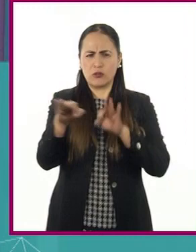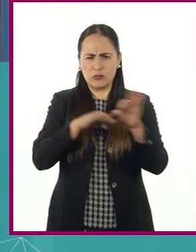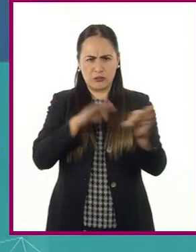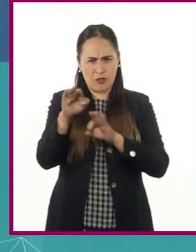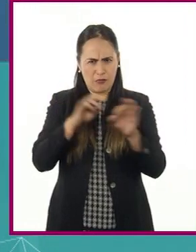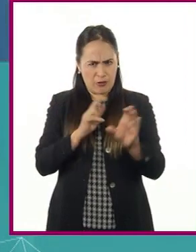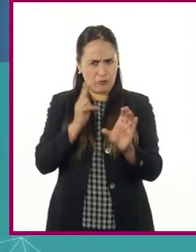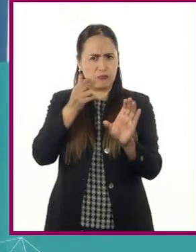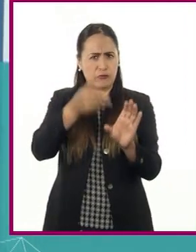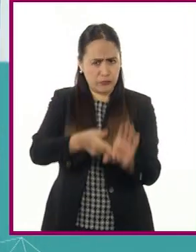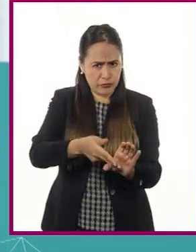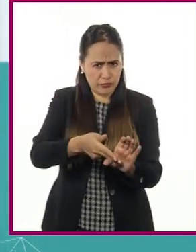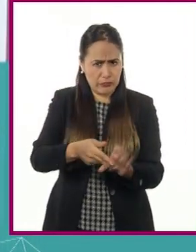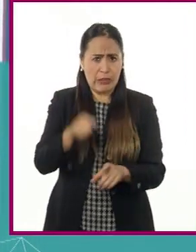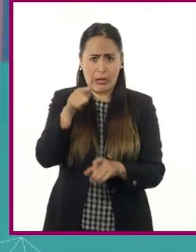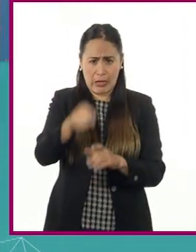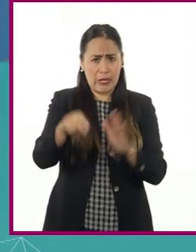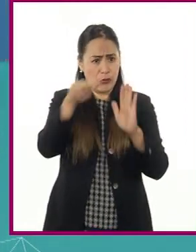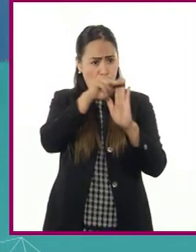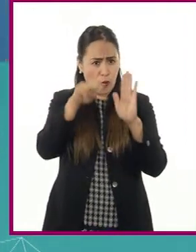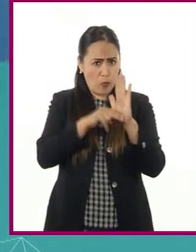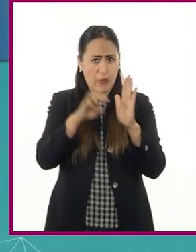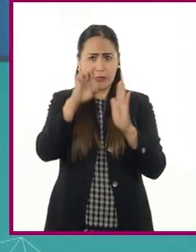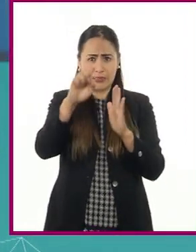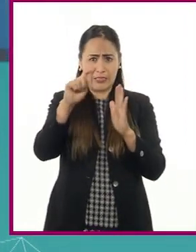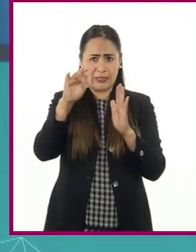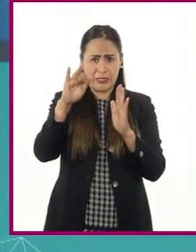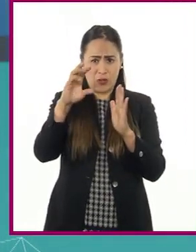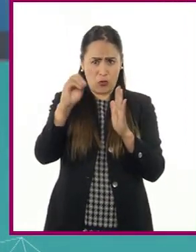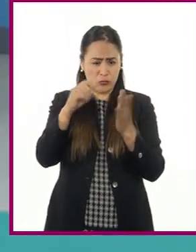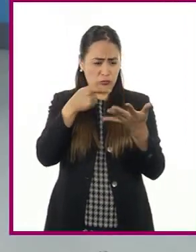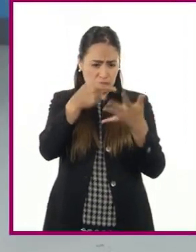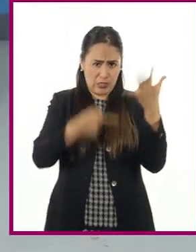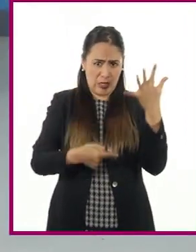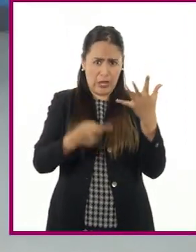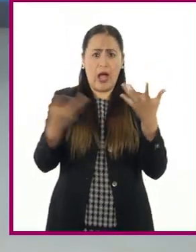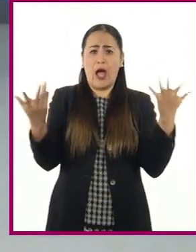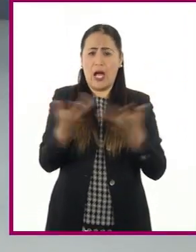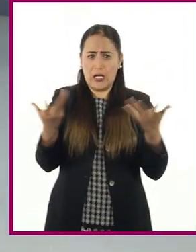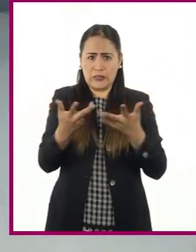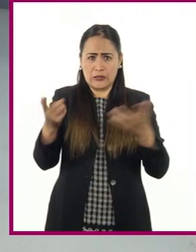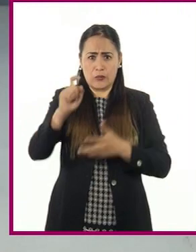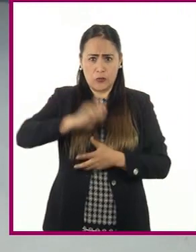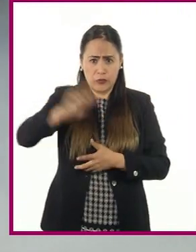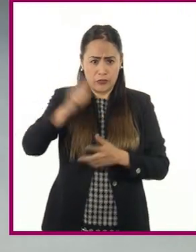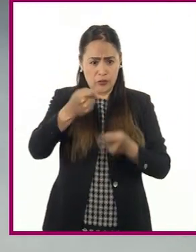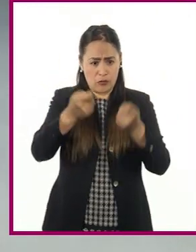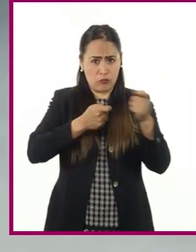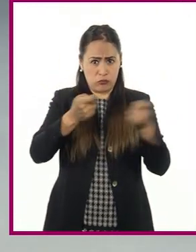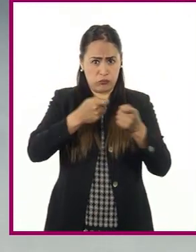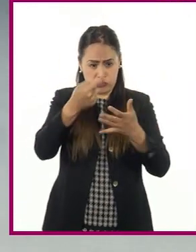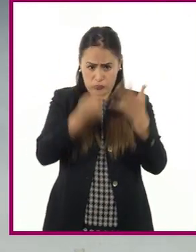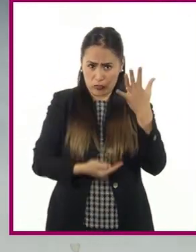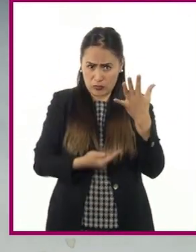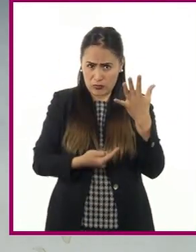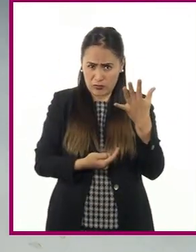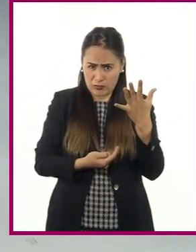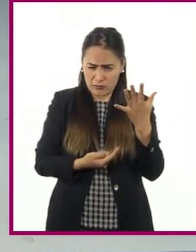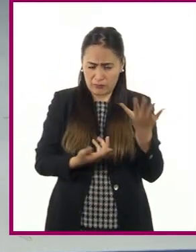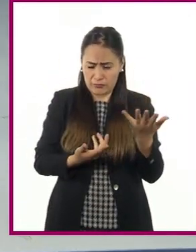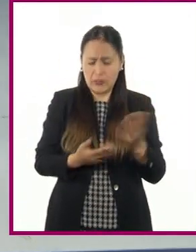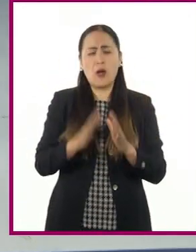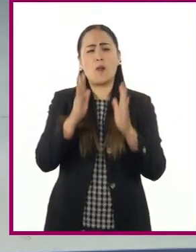actúan con base en principios normativos y éticos que rigen su actual profesional? ¿Nos podría